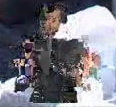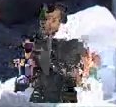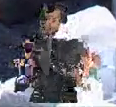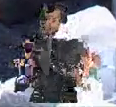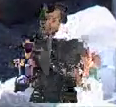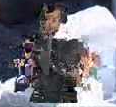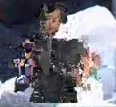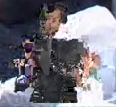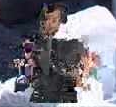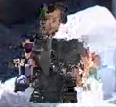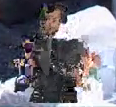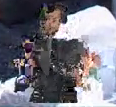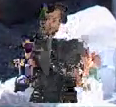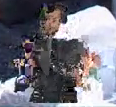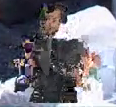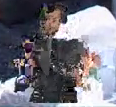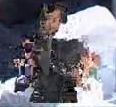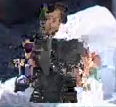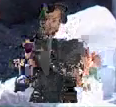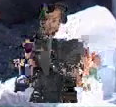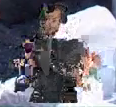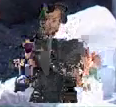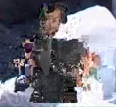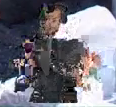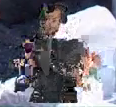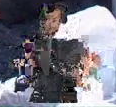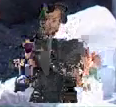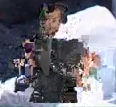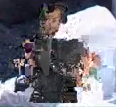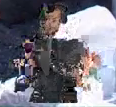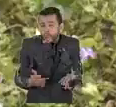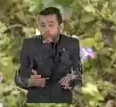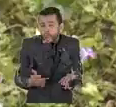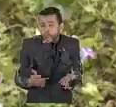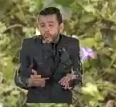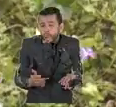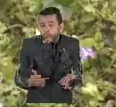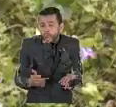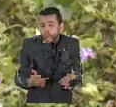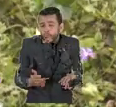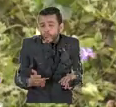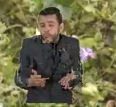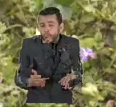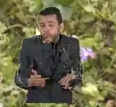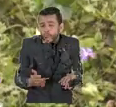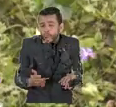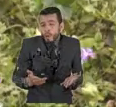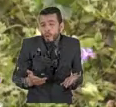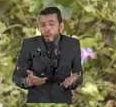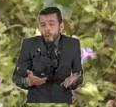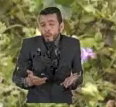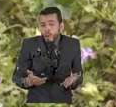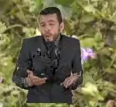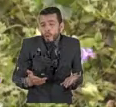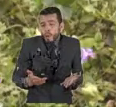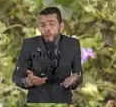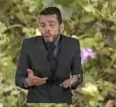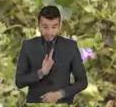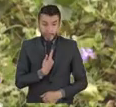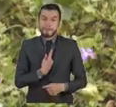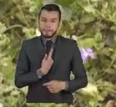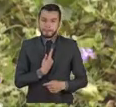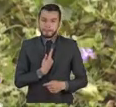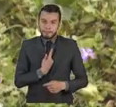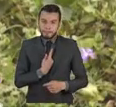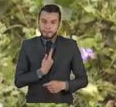su voluntad individual. Y que destaquemos también las herramientas de acción colectiva, que tenemos